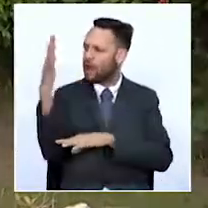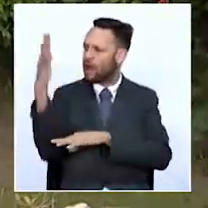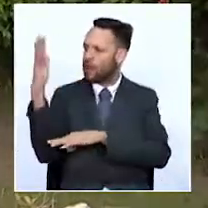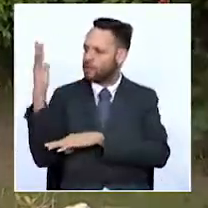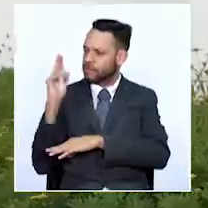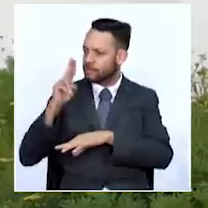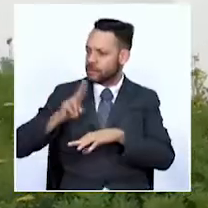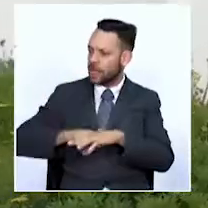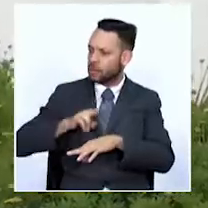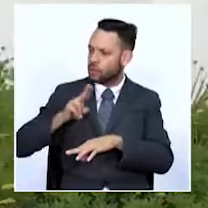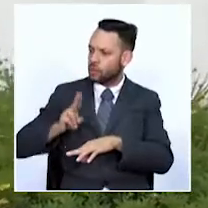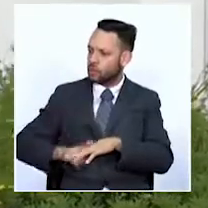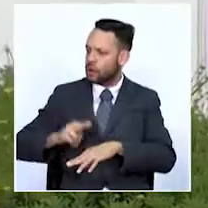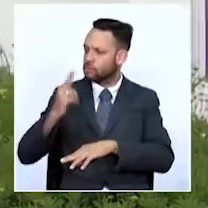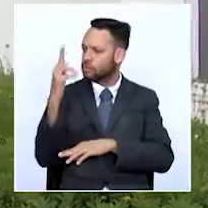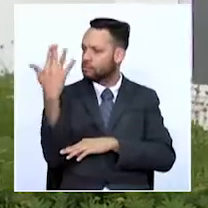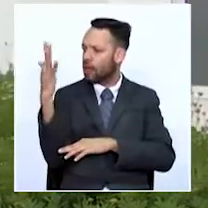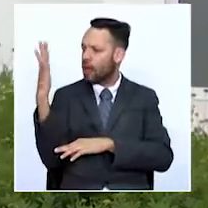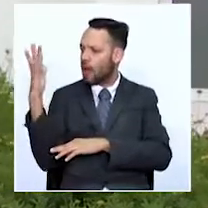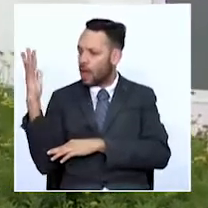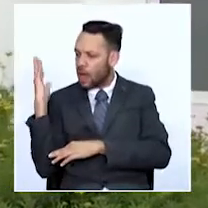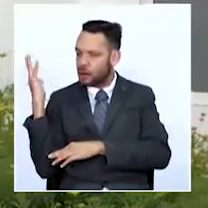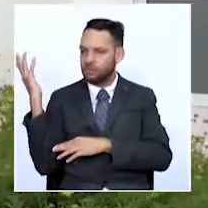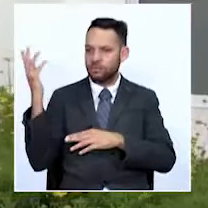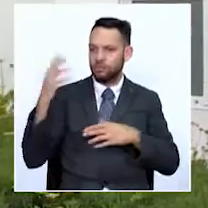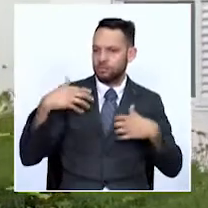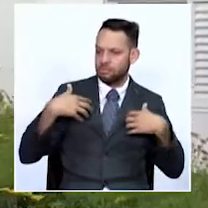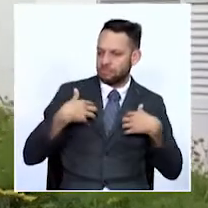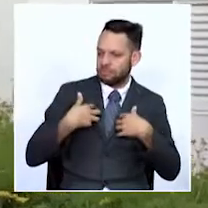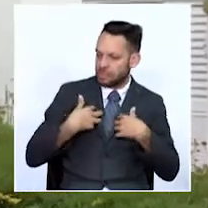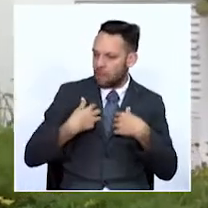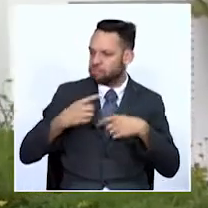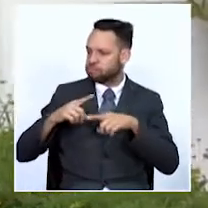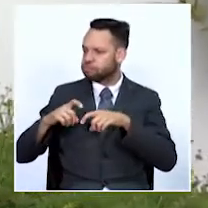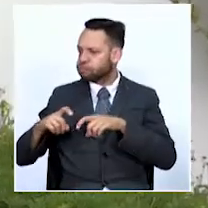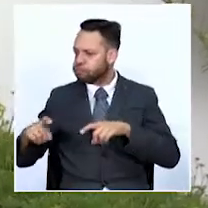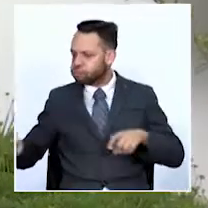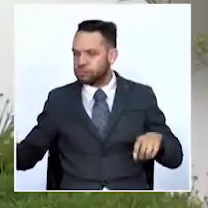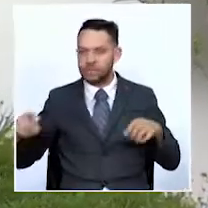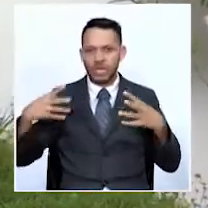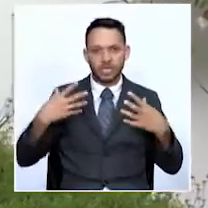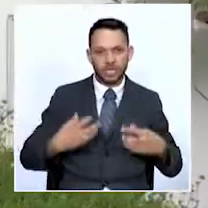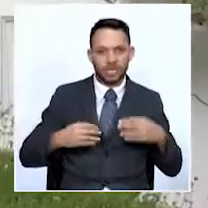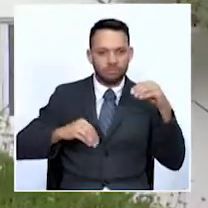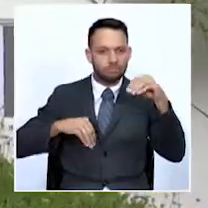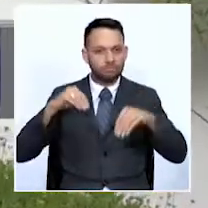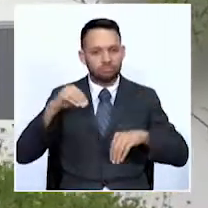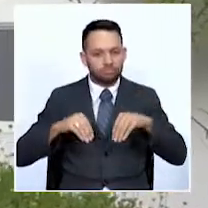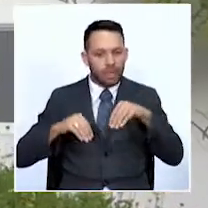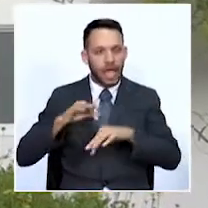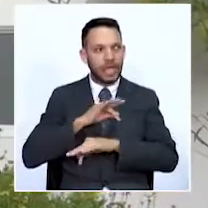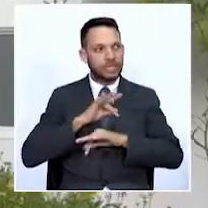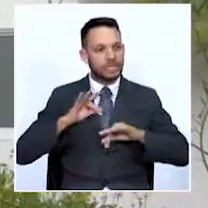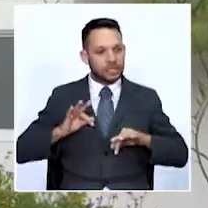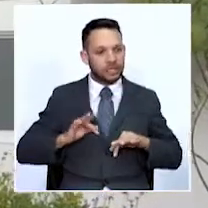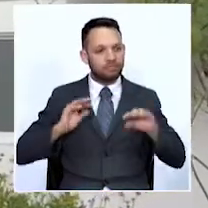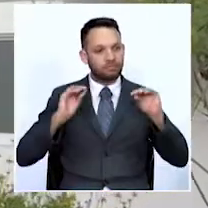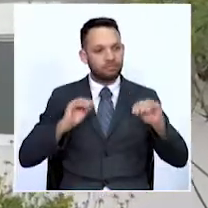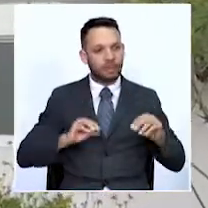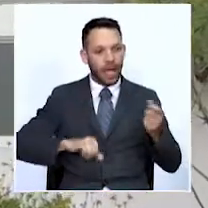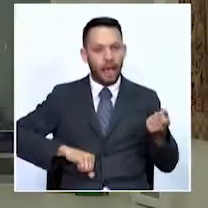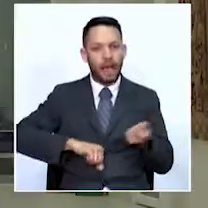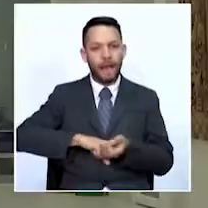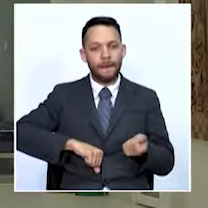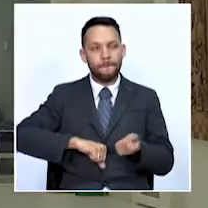donde tratamos de hacer un proceso diferente desde el concepto arquitectónico en